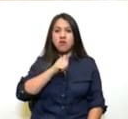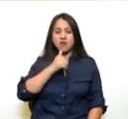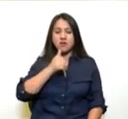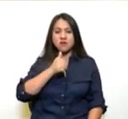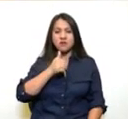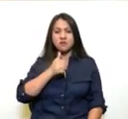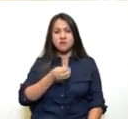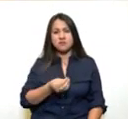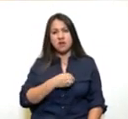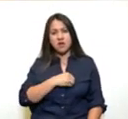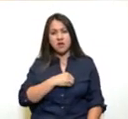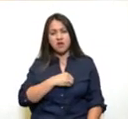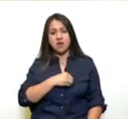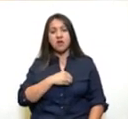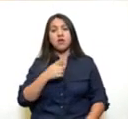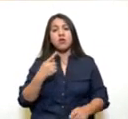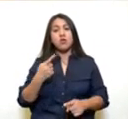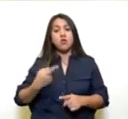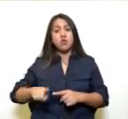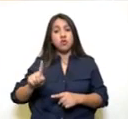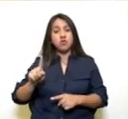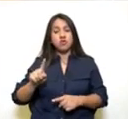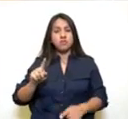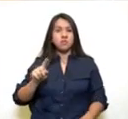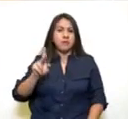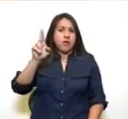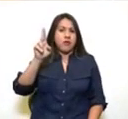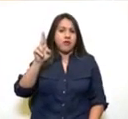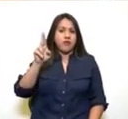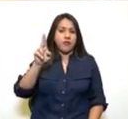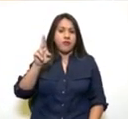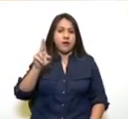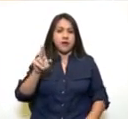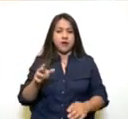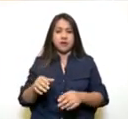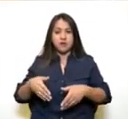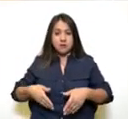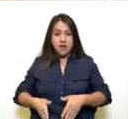y otros es peor marginados